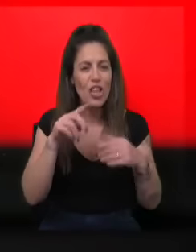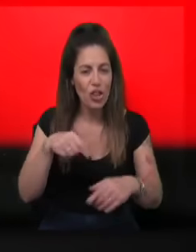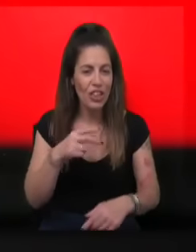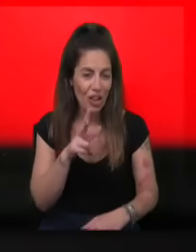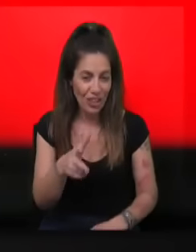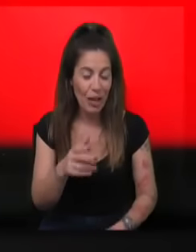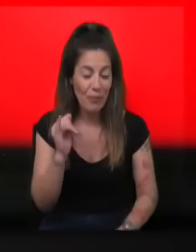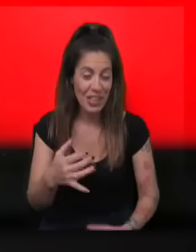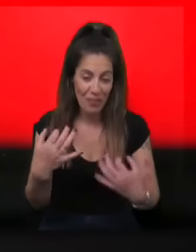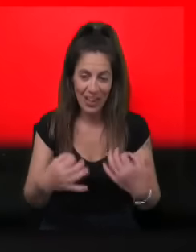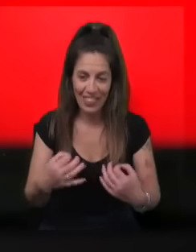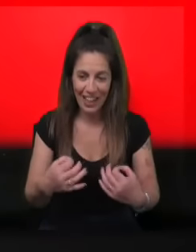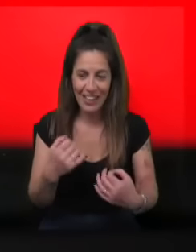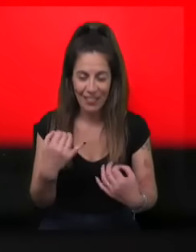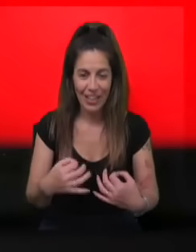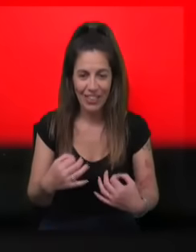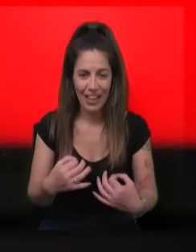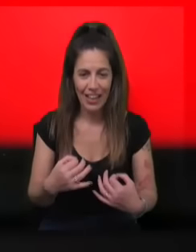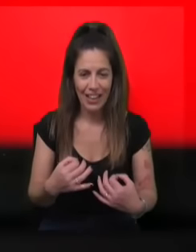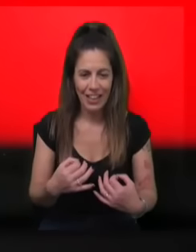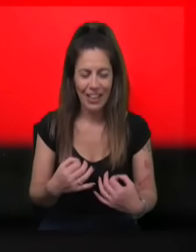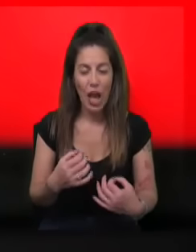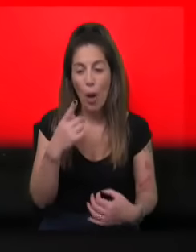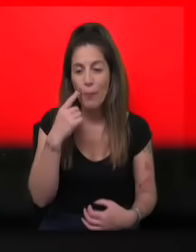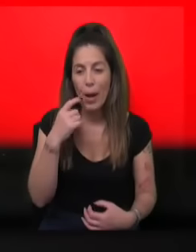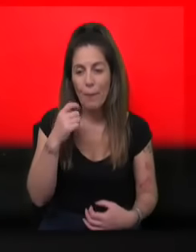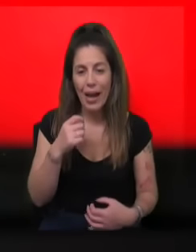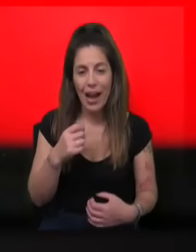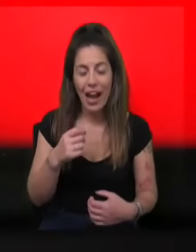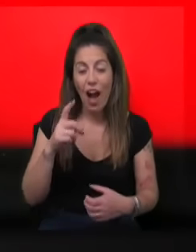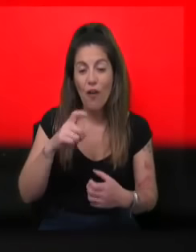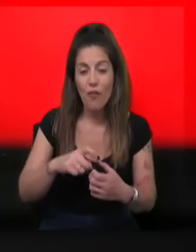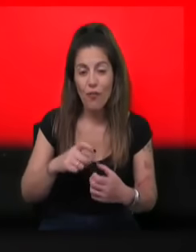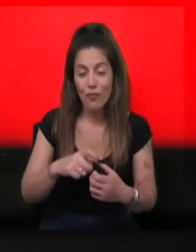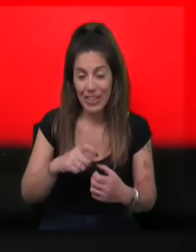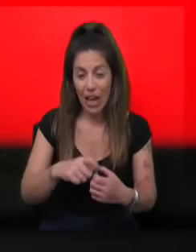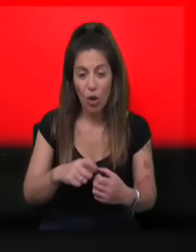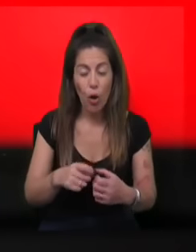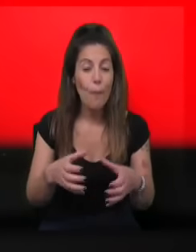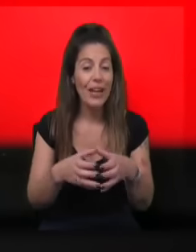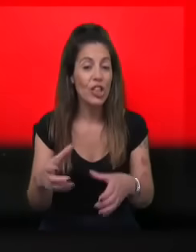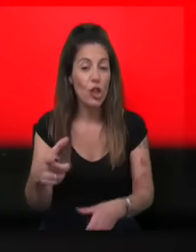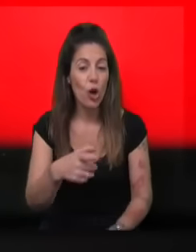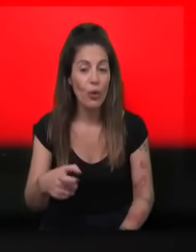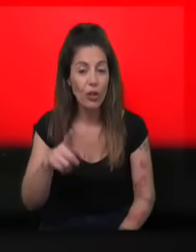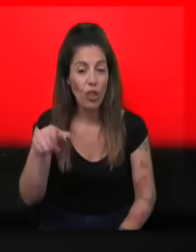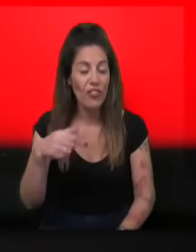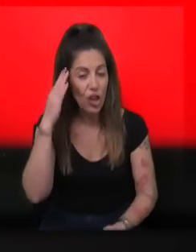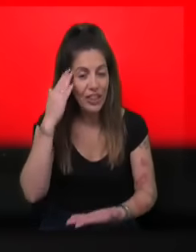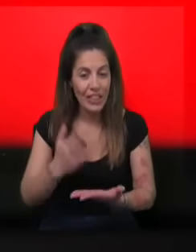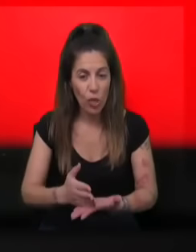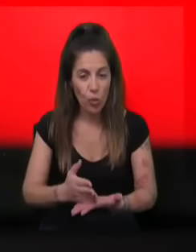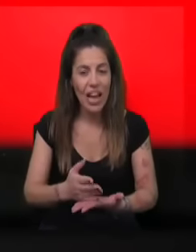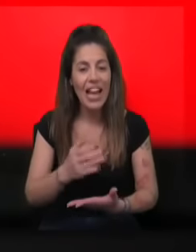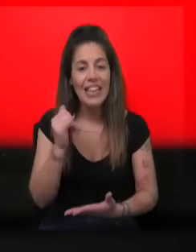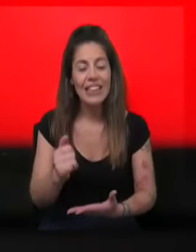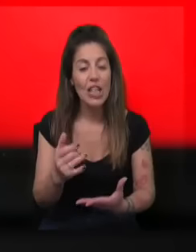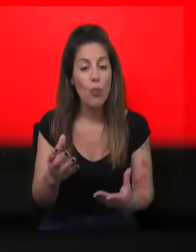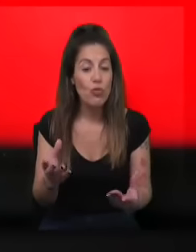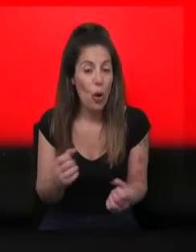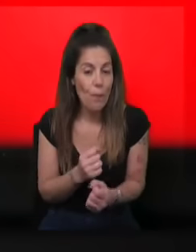es un dato así papá papá era este afiliado al partido comunista y cuando vino la dictadura teníamos mucho